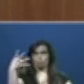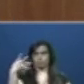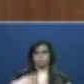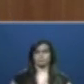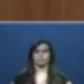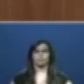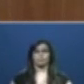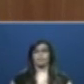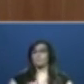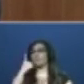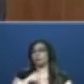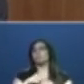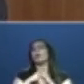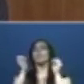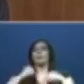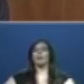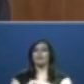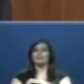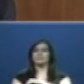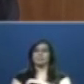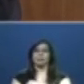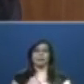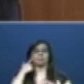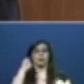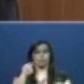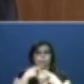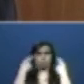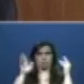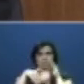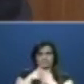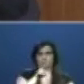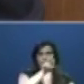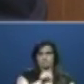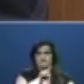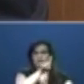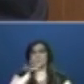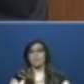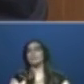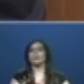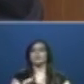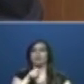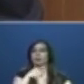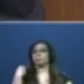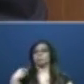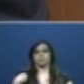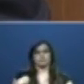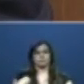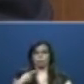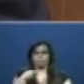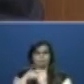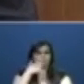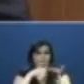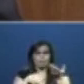hemos aprobado en primer lugar la estrategia de salud pública 2013-2015 con la convicción de que la prevención es el enfoque más eficaz para la salud de los